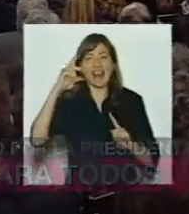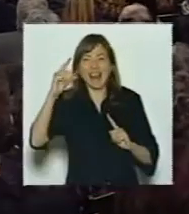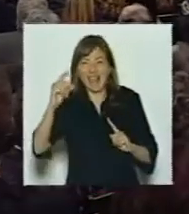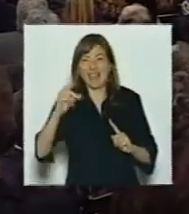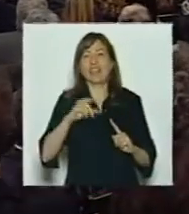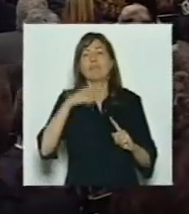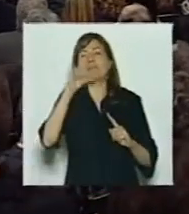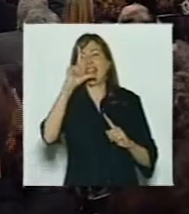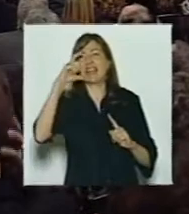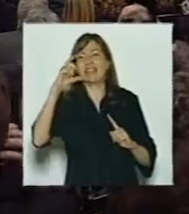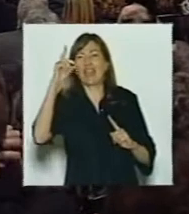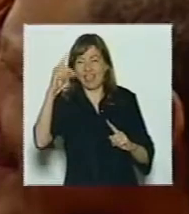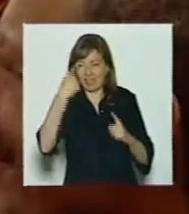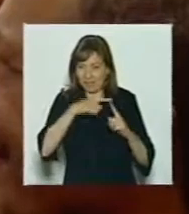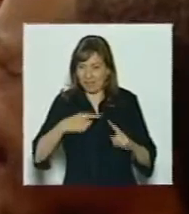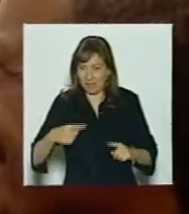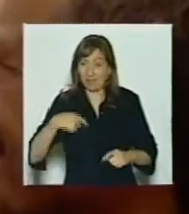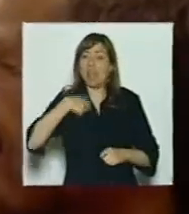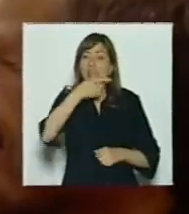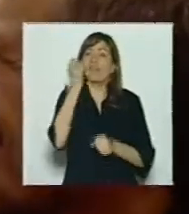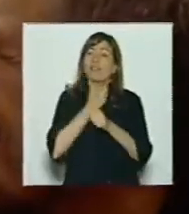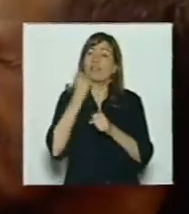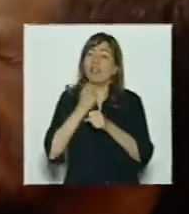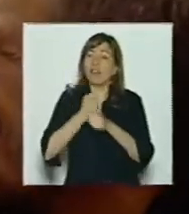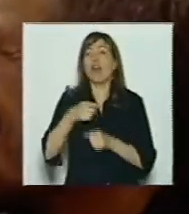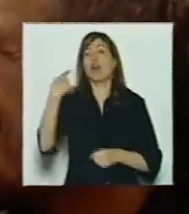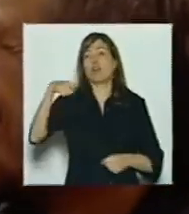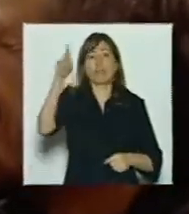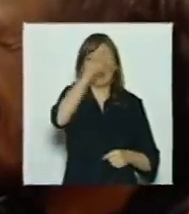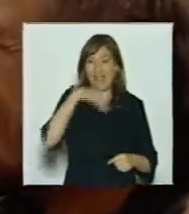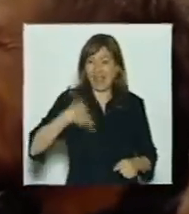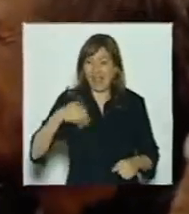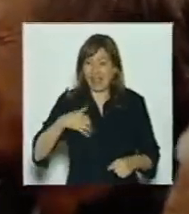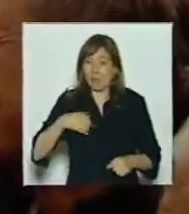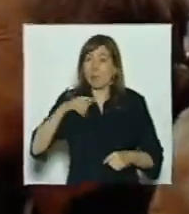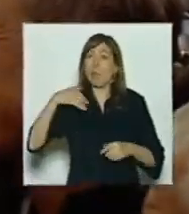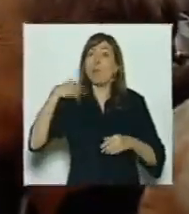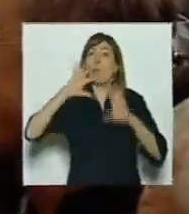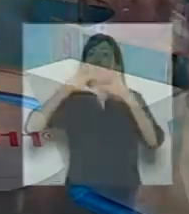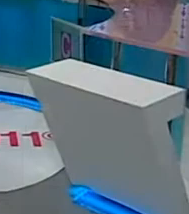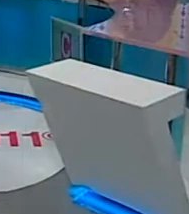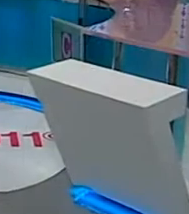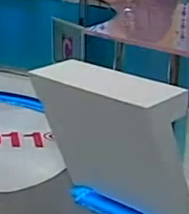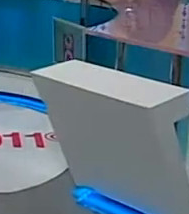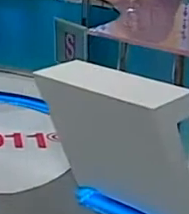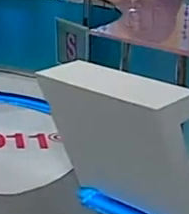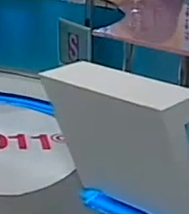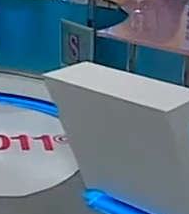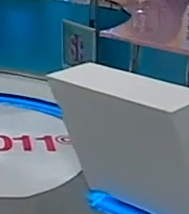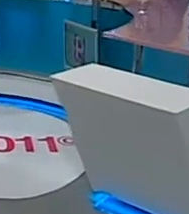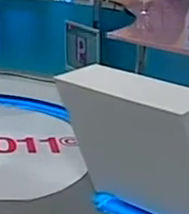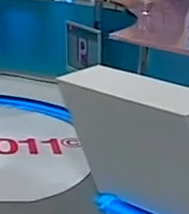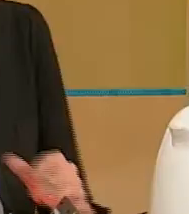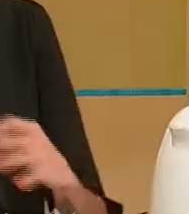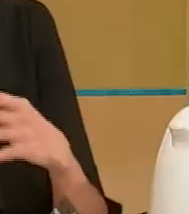y trabajo para los argentinos y convergencia tecnológica en un mundo que no para de avanzar. Ahí está. Bueno,